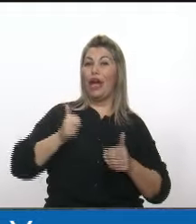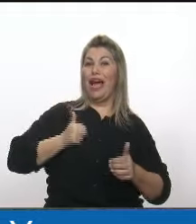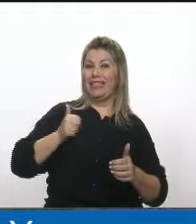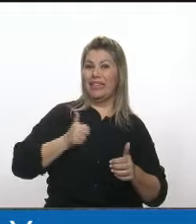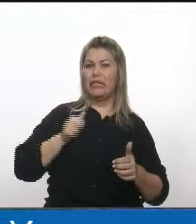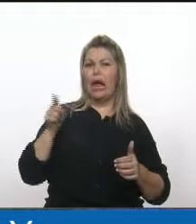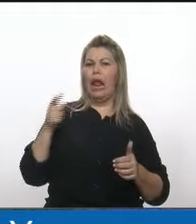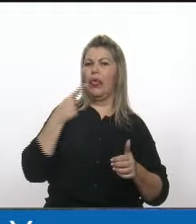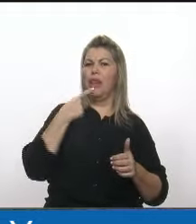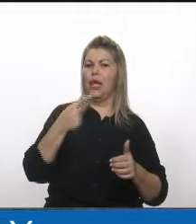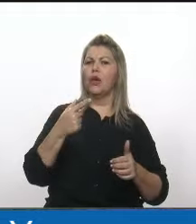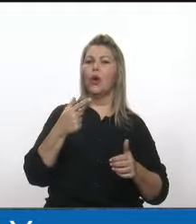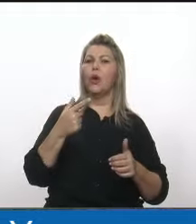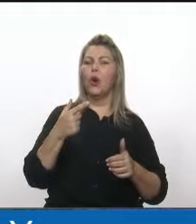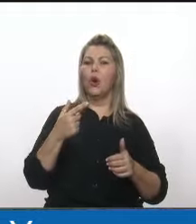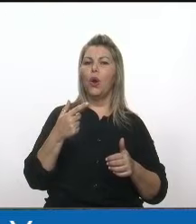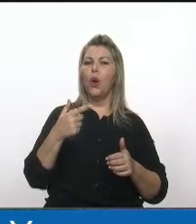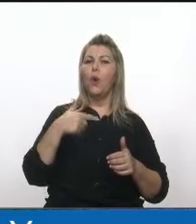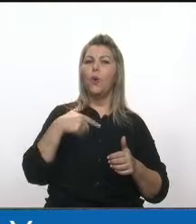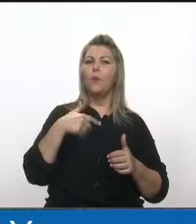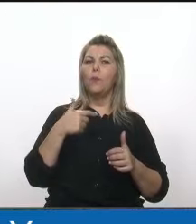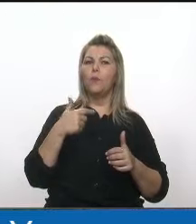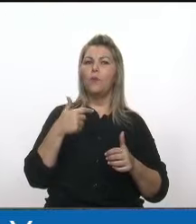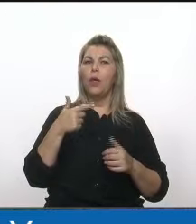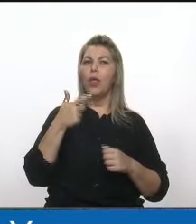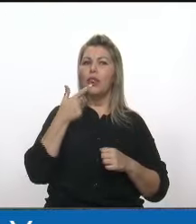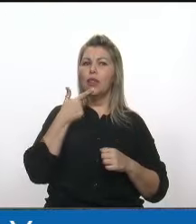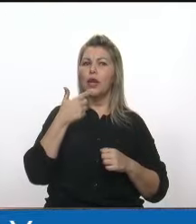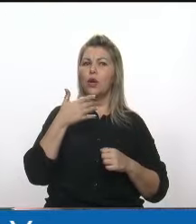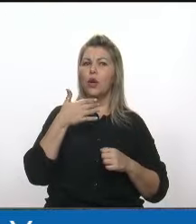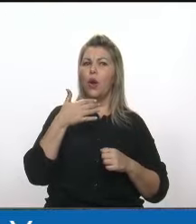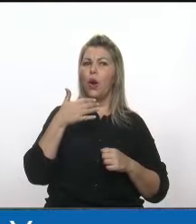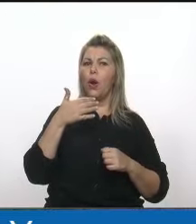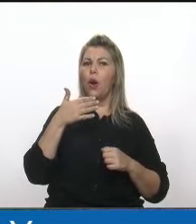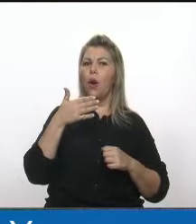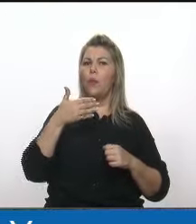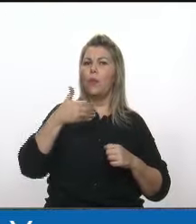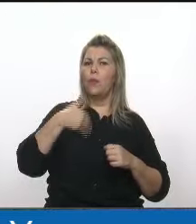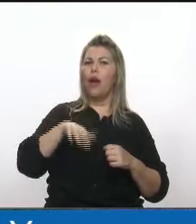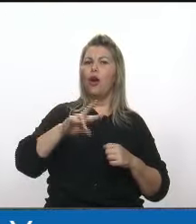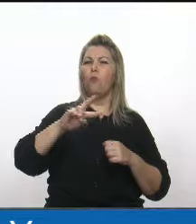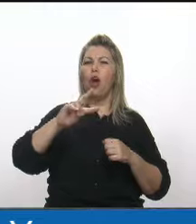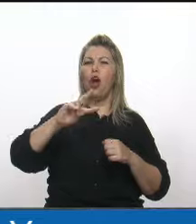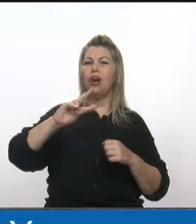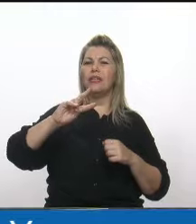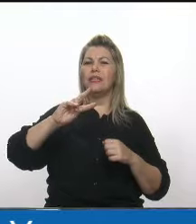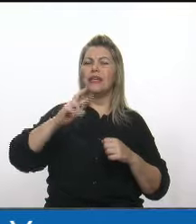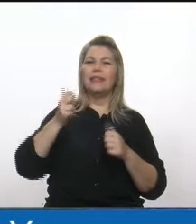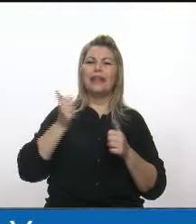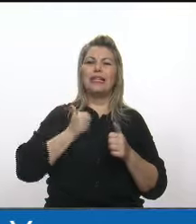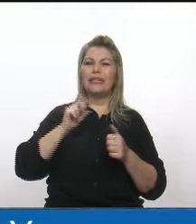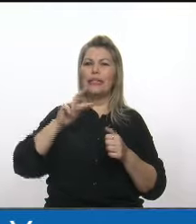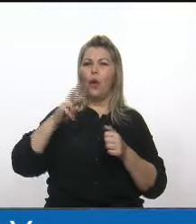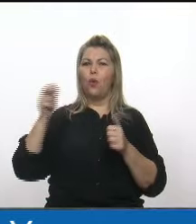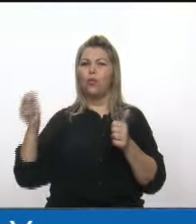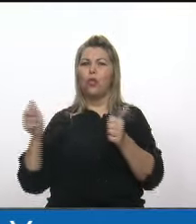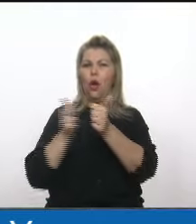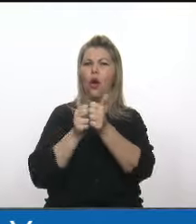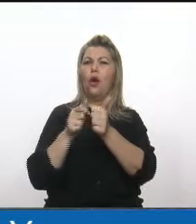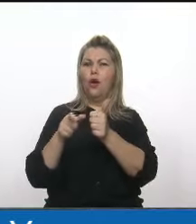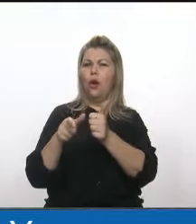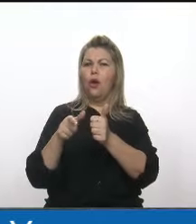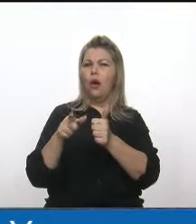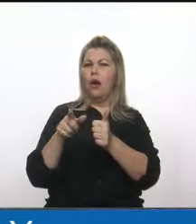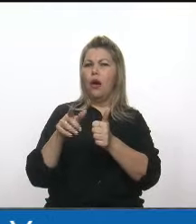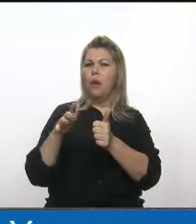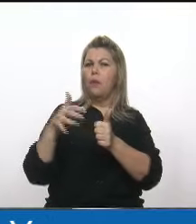asistencia de un segundo de un buen segundo un dcm como se llama en la un segundo en la cancillería lo cual nos da un poquito de